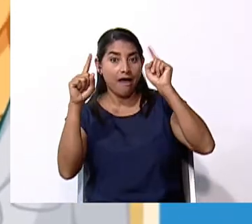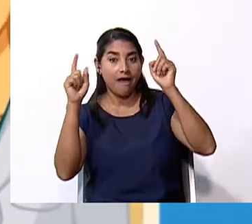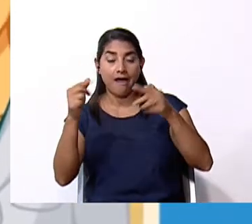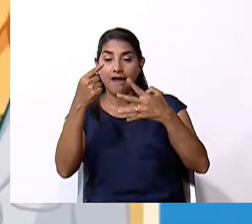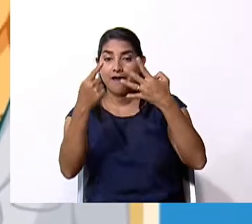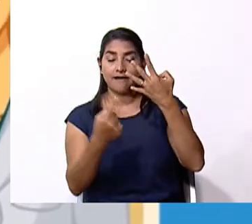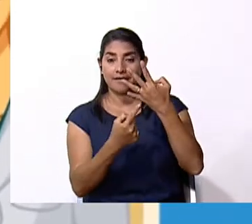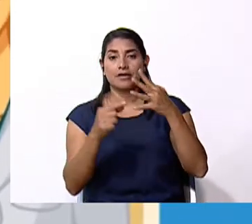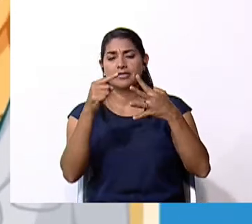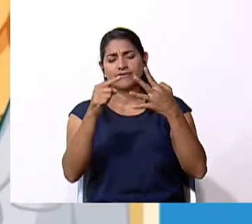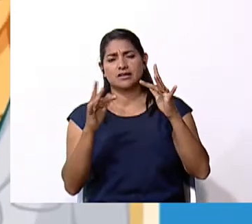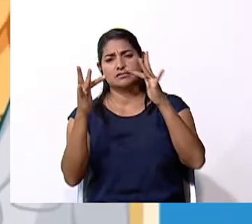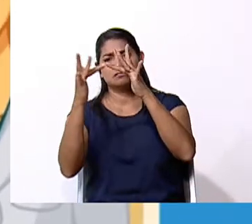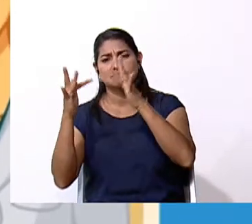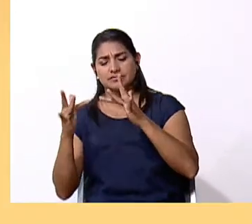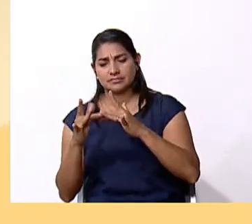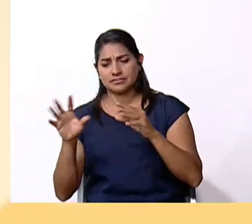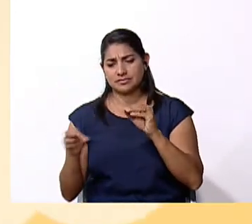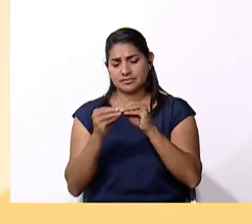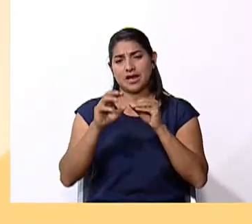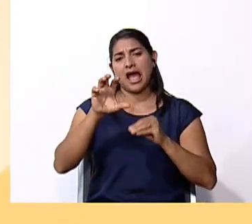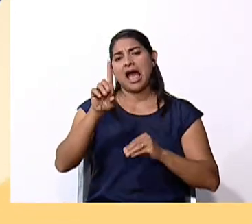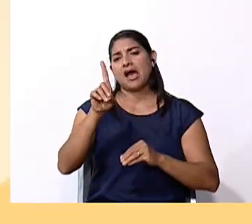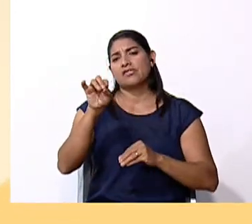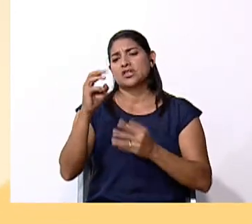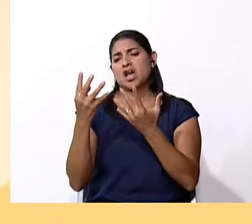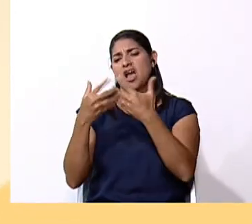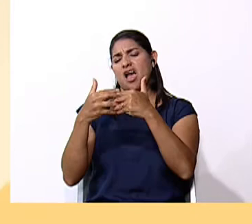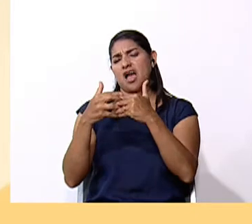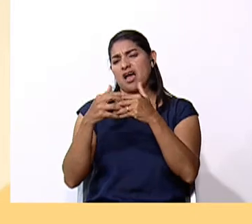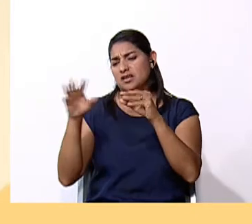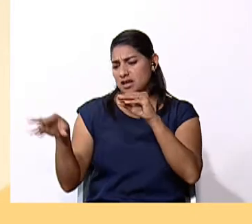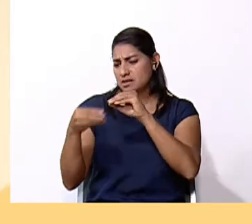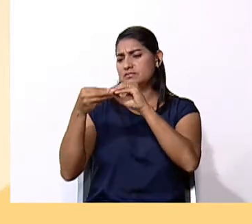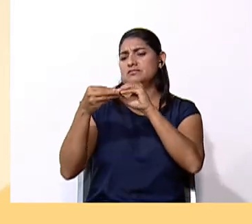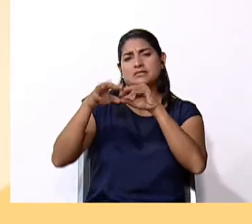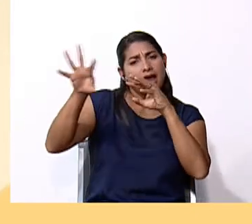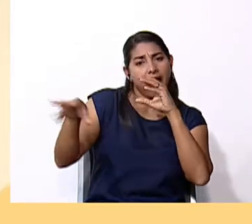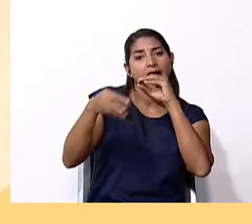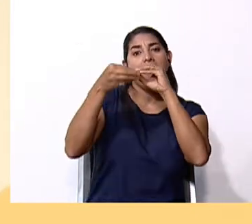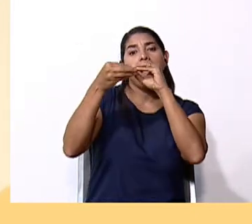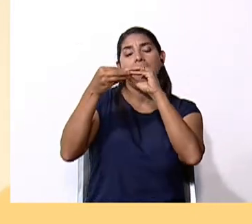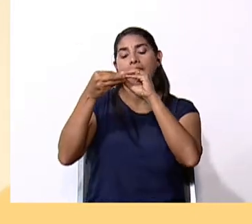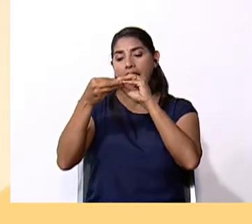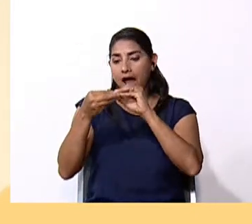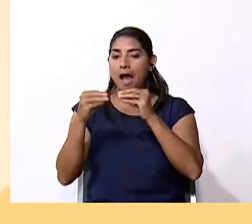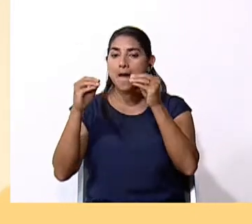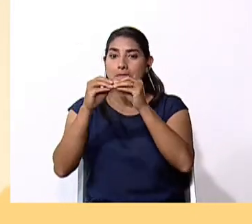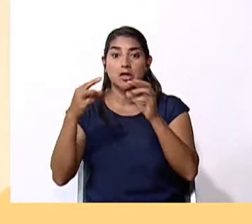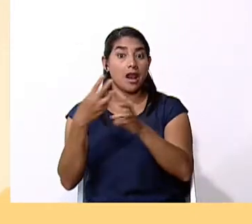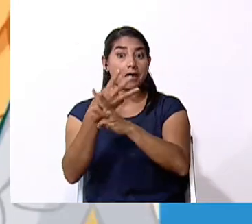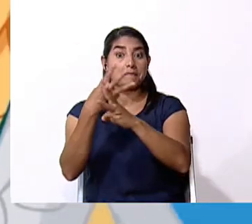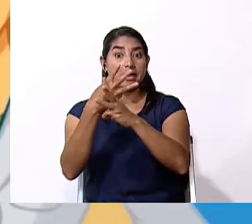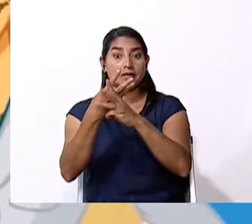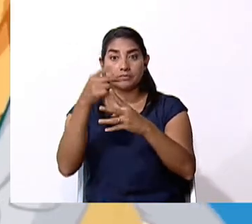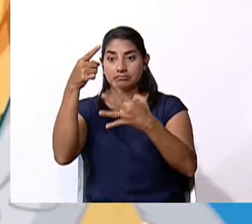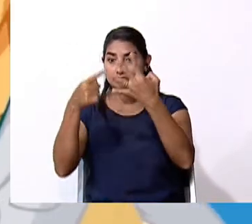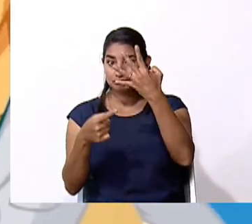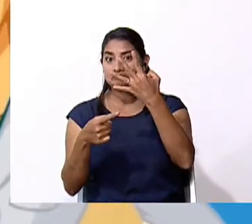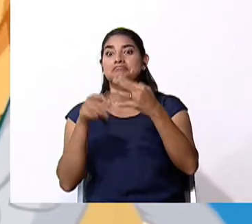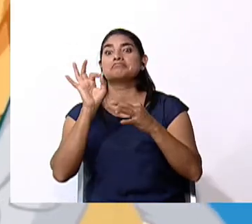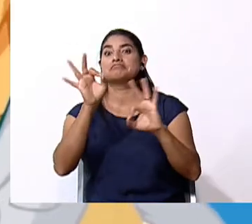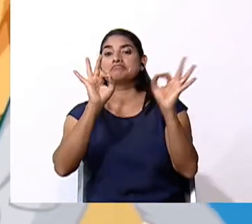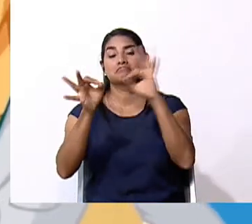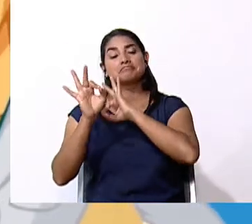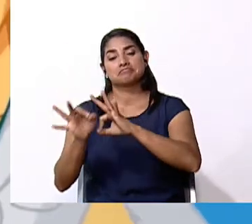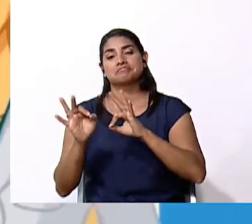presento ahora a los conectores aditivos. Viene de adición, es como si fuera de sumas, como en matemáticas. Muy